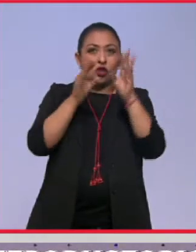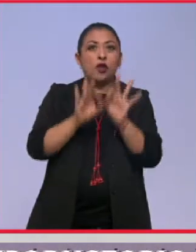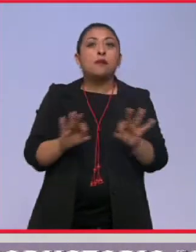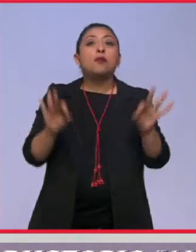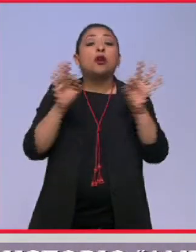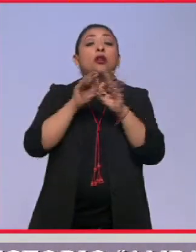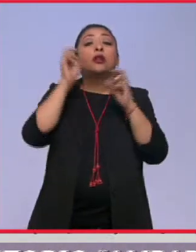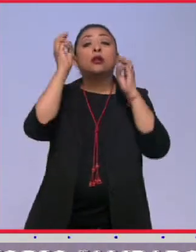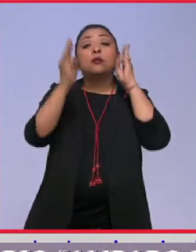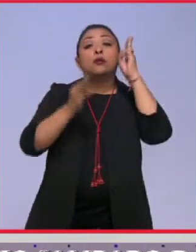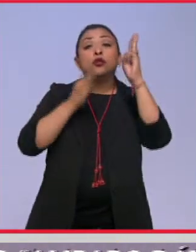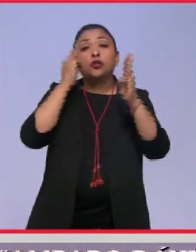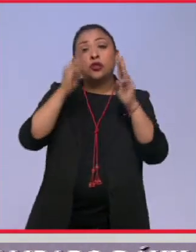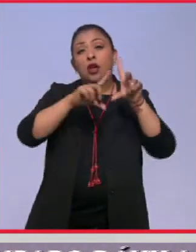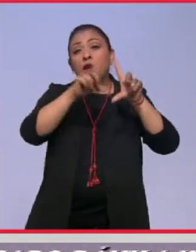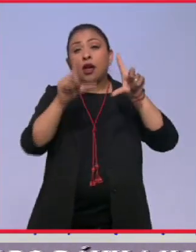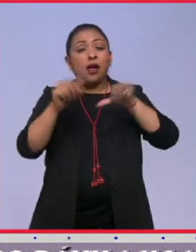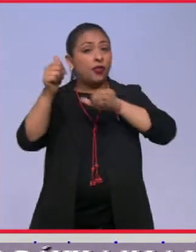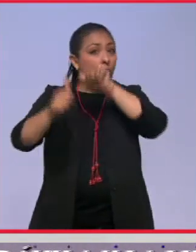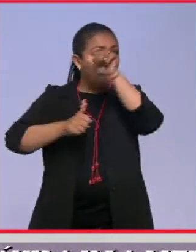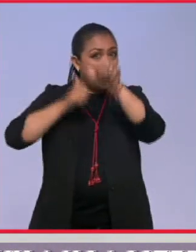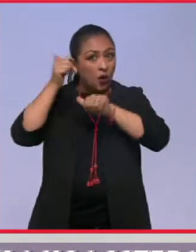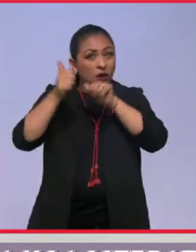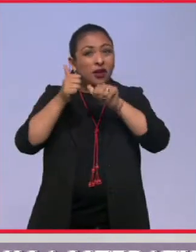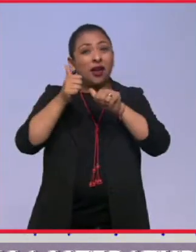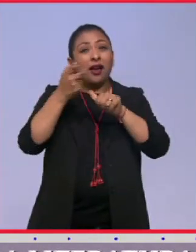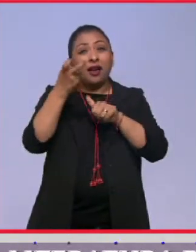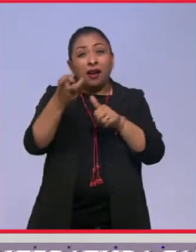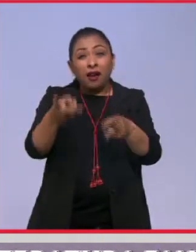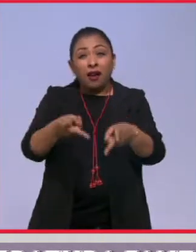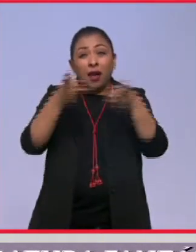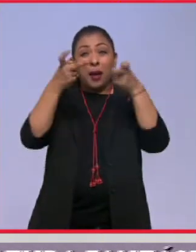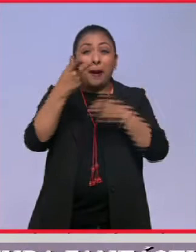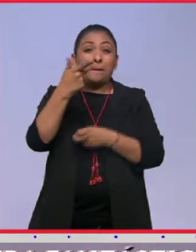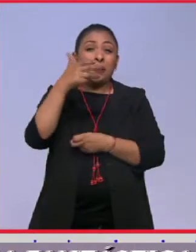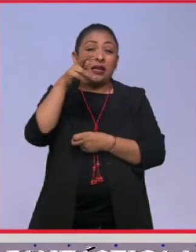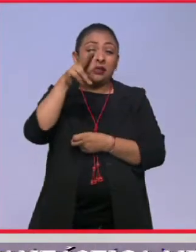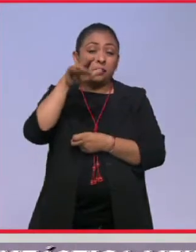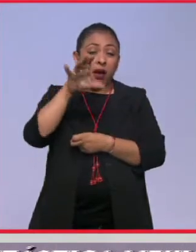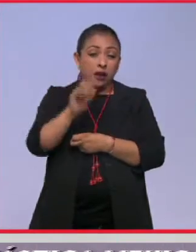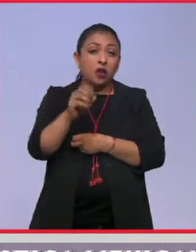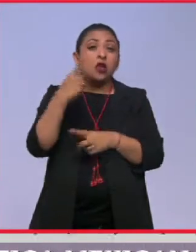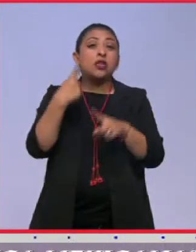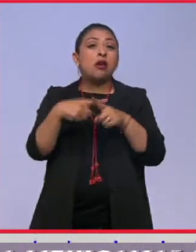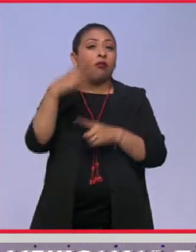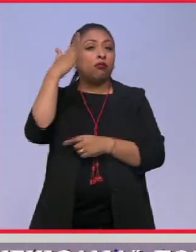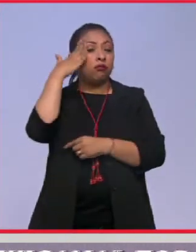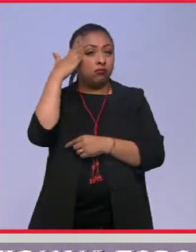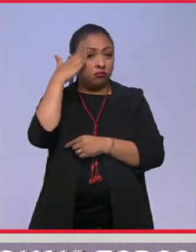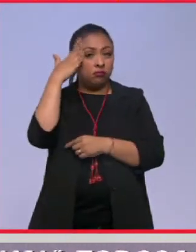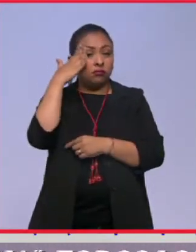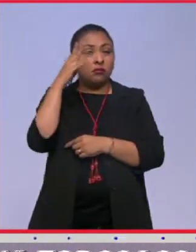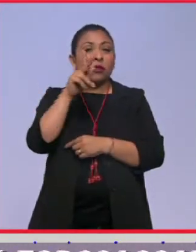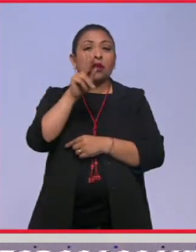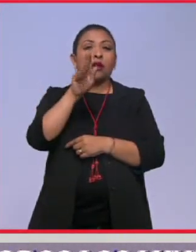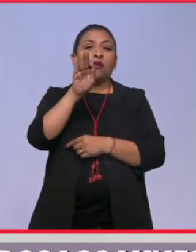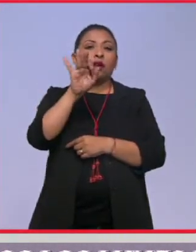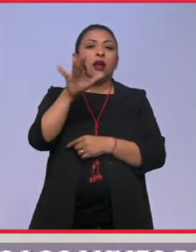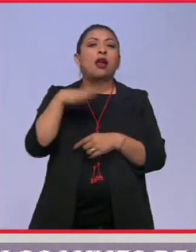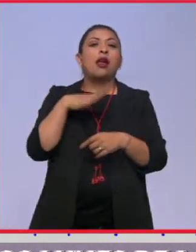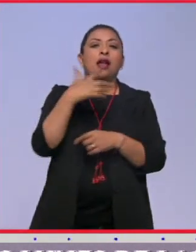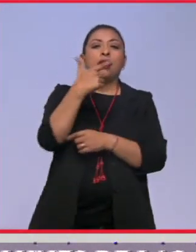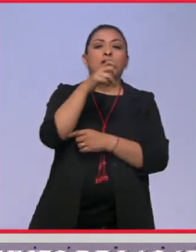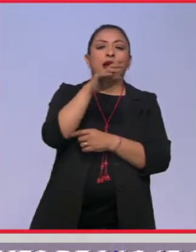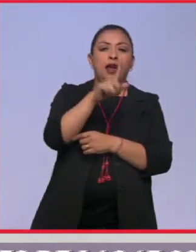el Museo Nacional de Antropología, de esas piezas prehispánicas, y lo protagonizan el film Gael